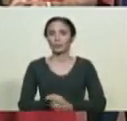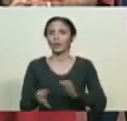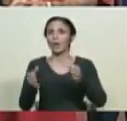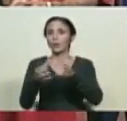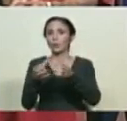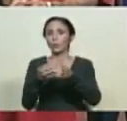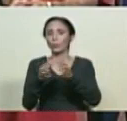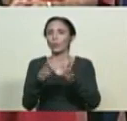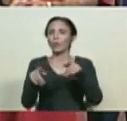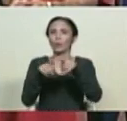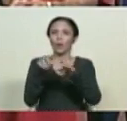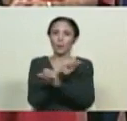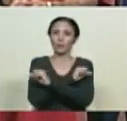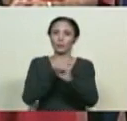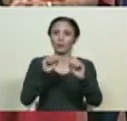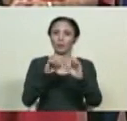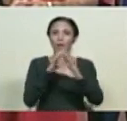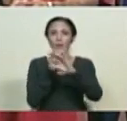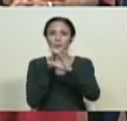día,